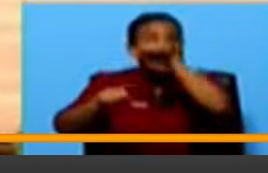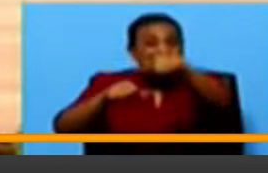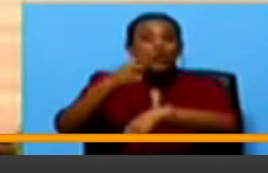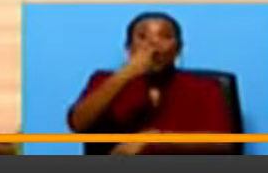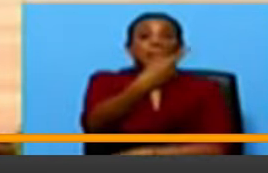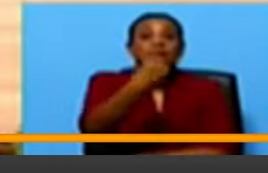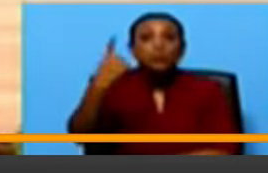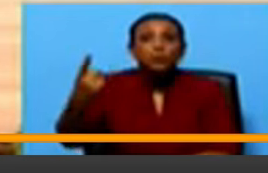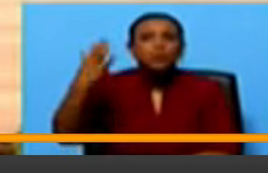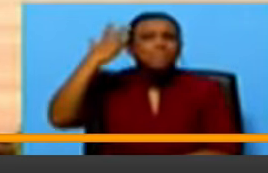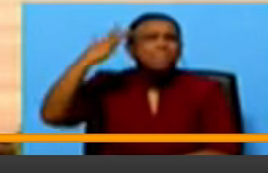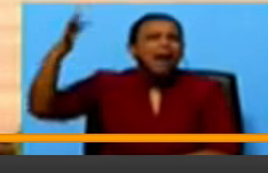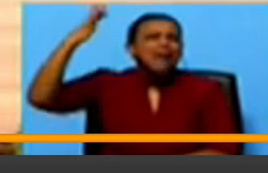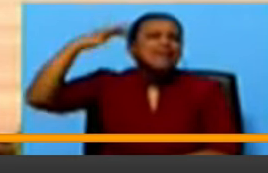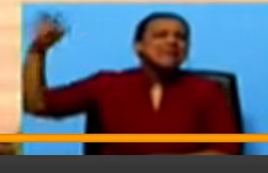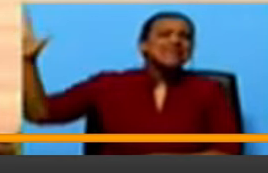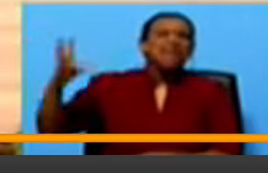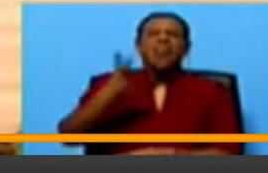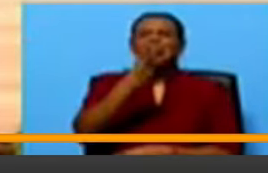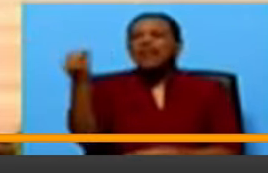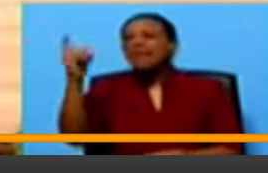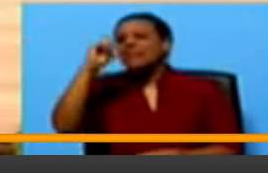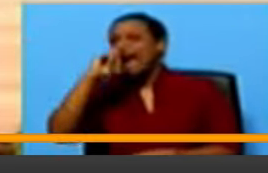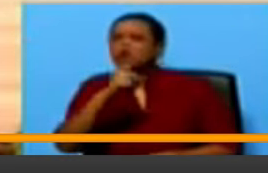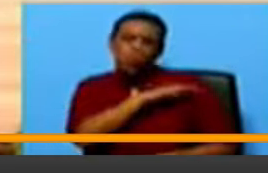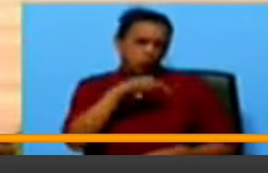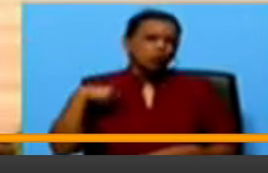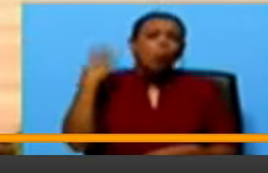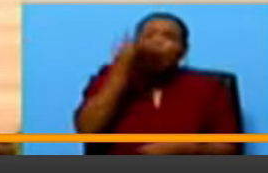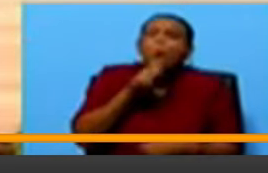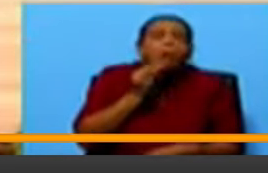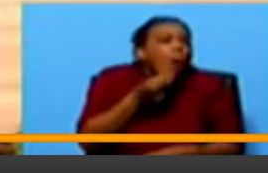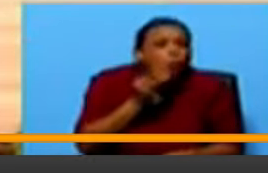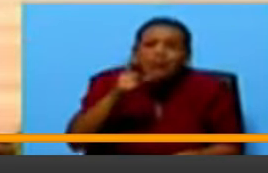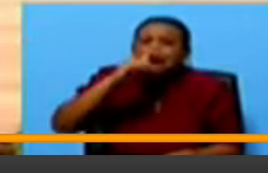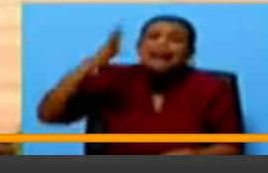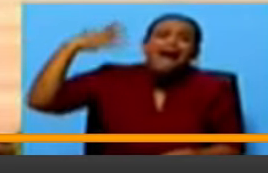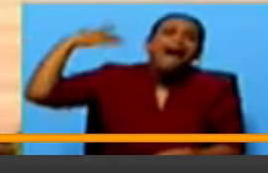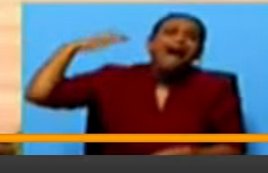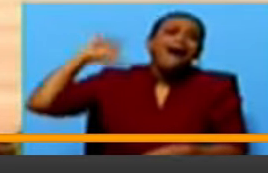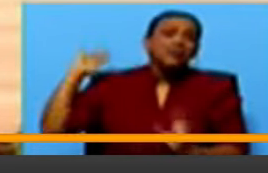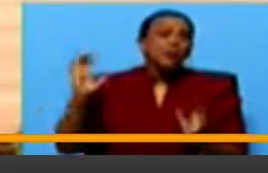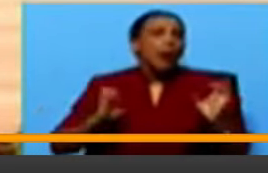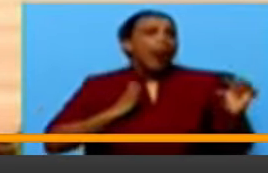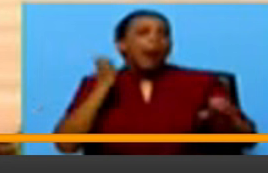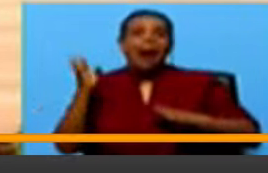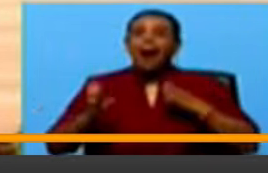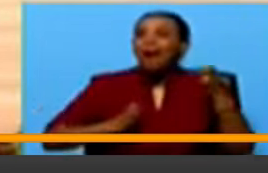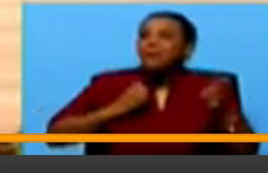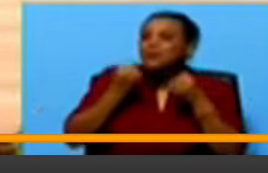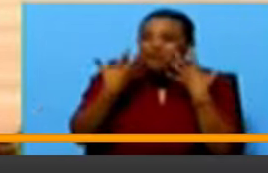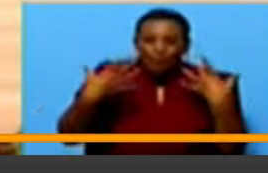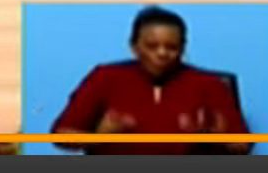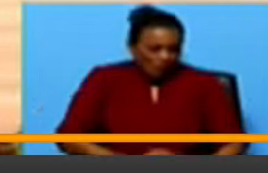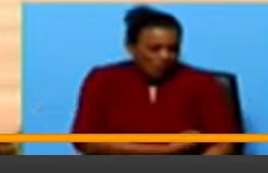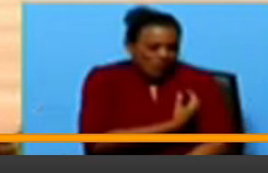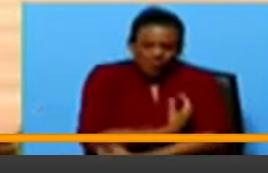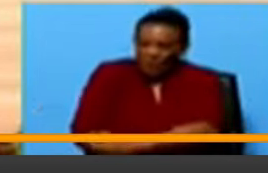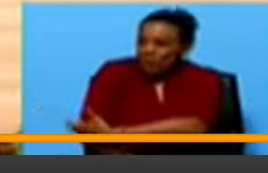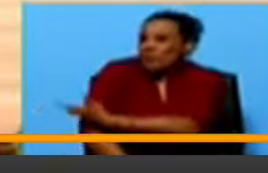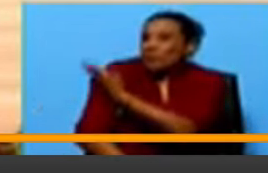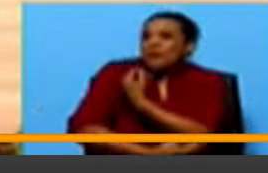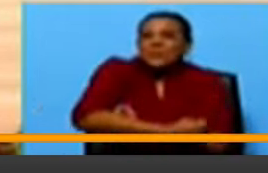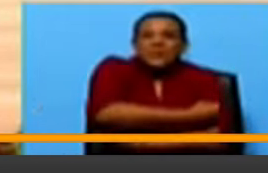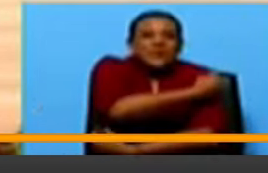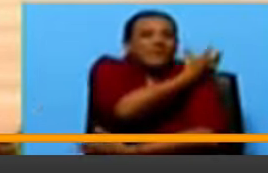Ustedes se imaginarán esos muchachos de 30 años como nosotros, la emoción que nos desbordaba, la